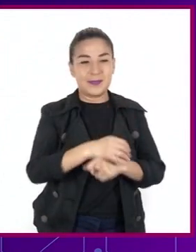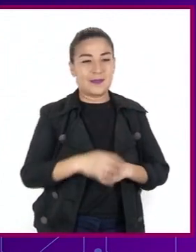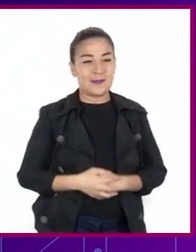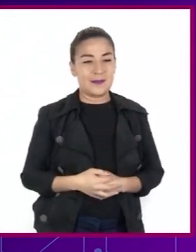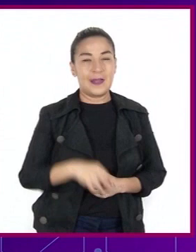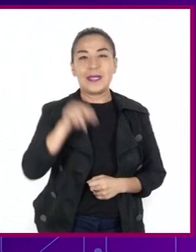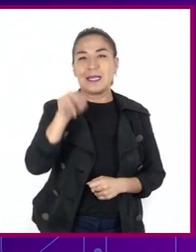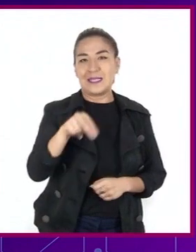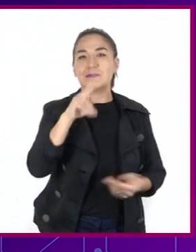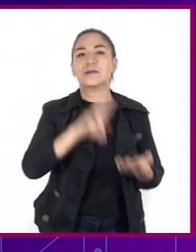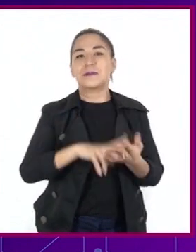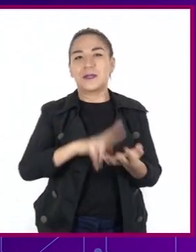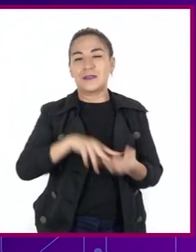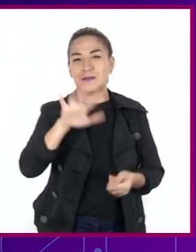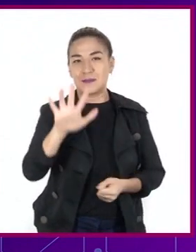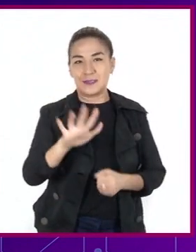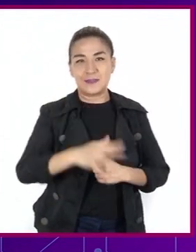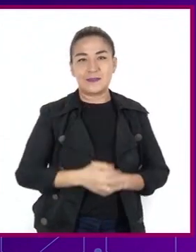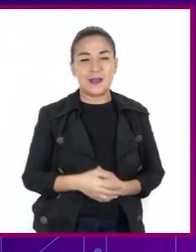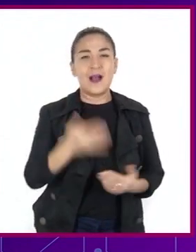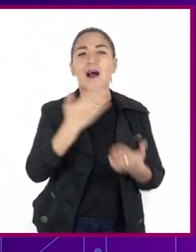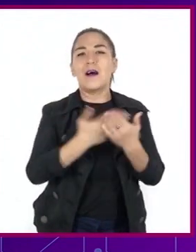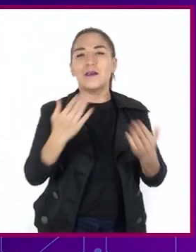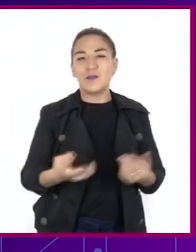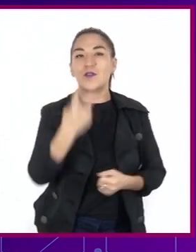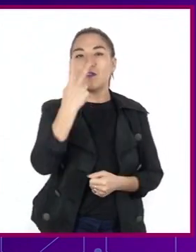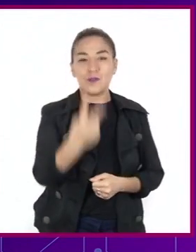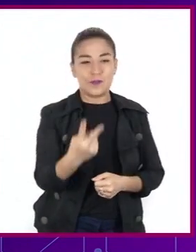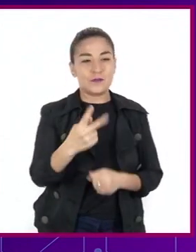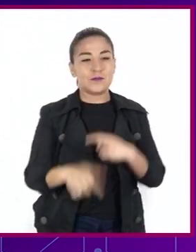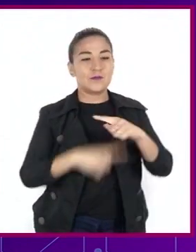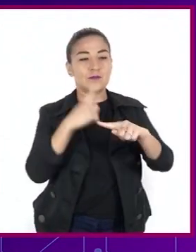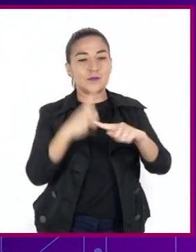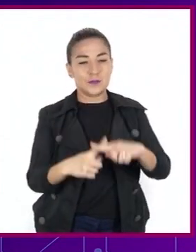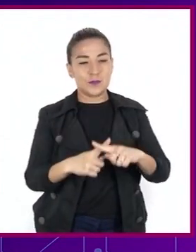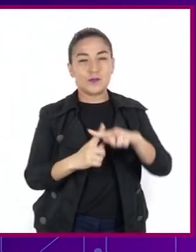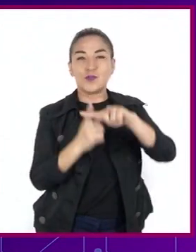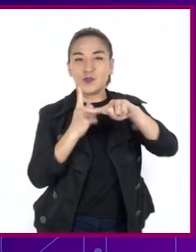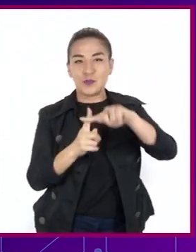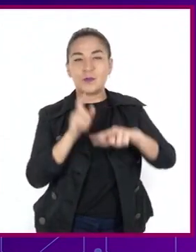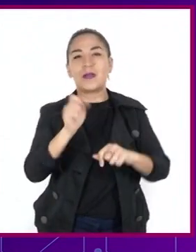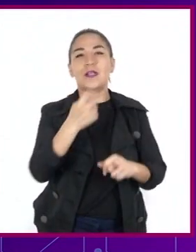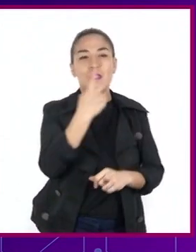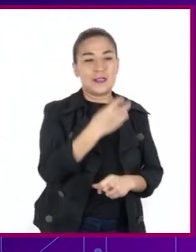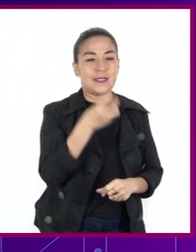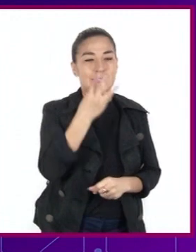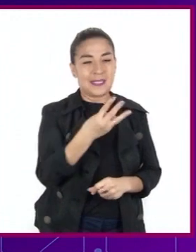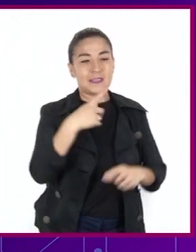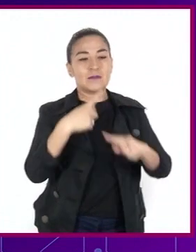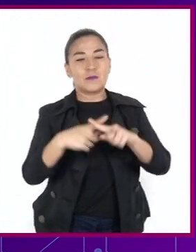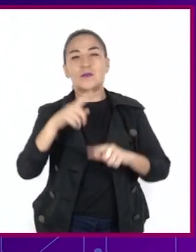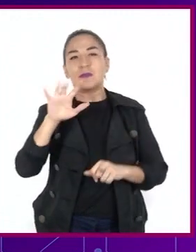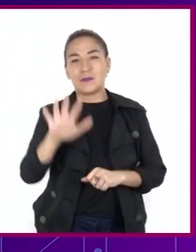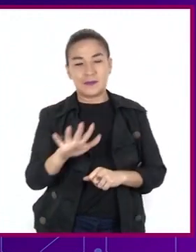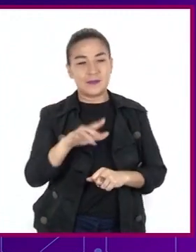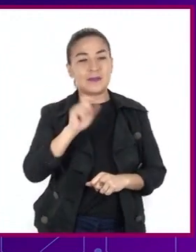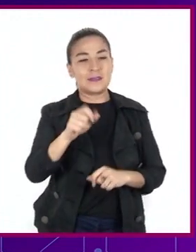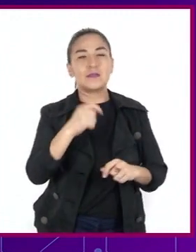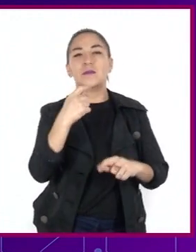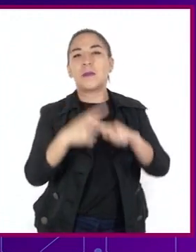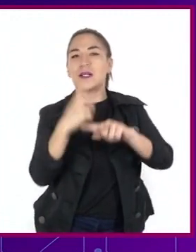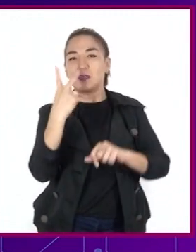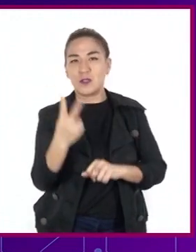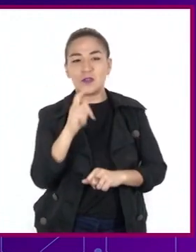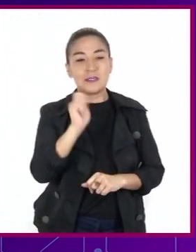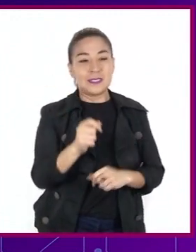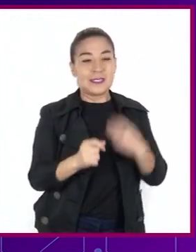vale 5. Ahora 2 va a multiplicar a la suma del producto de 3 por 5 más 2. Como 3 por 5